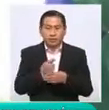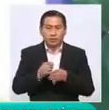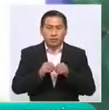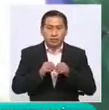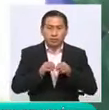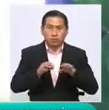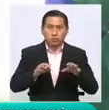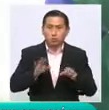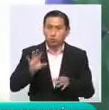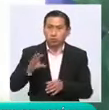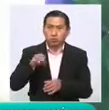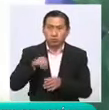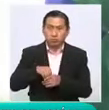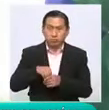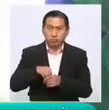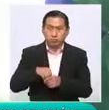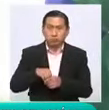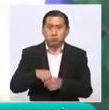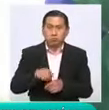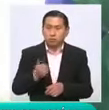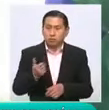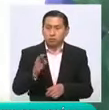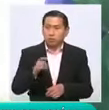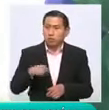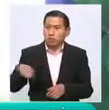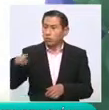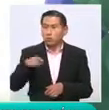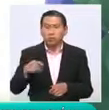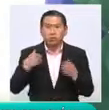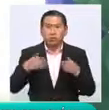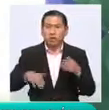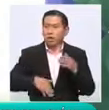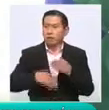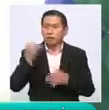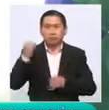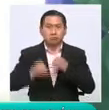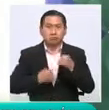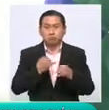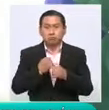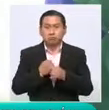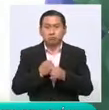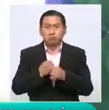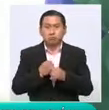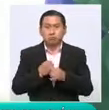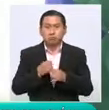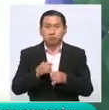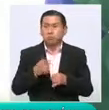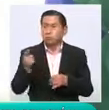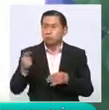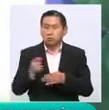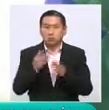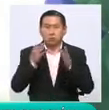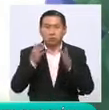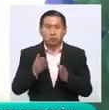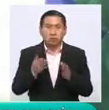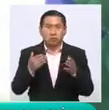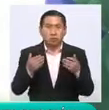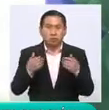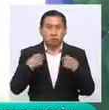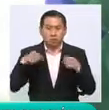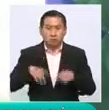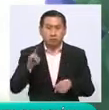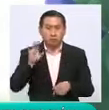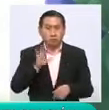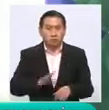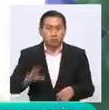se, las 19 son totalmente foráneas. No existe ningún tecnólogo que sea de